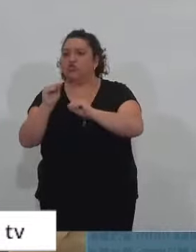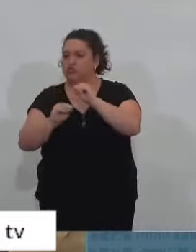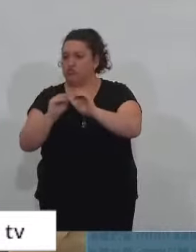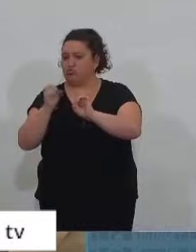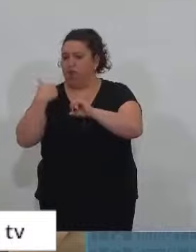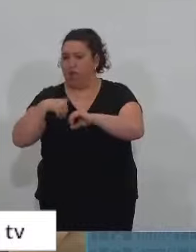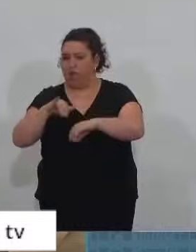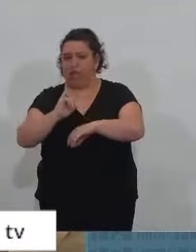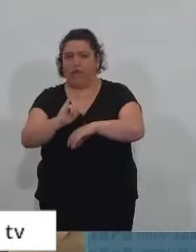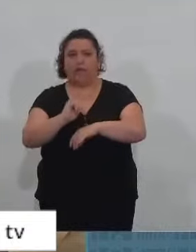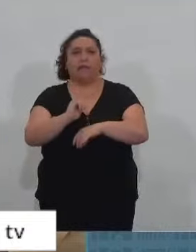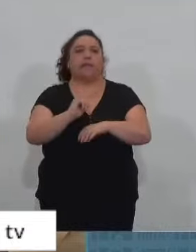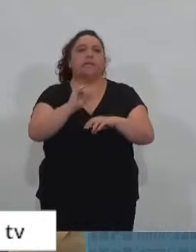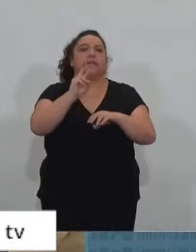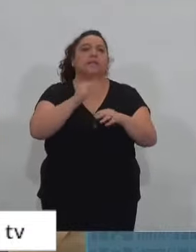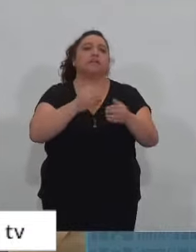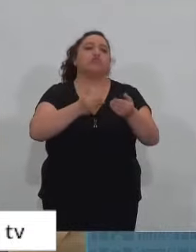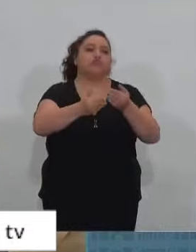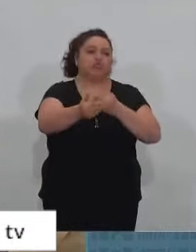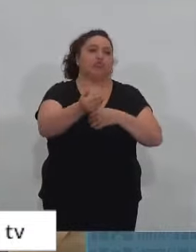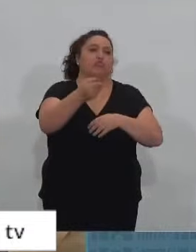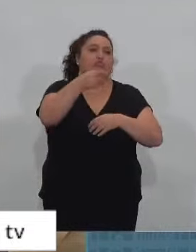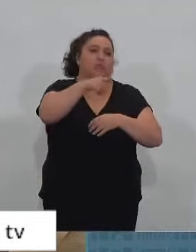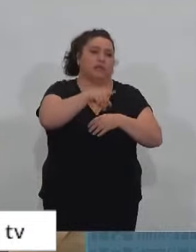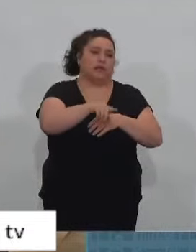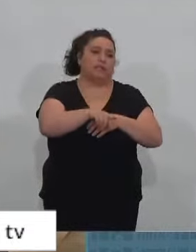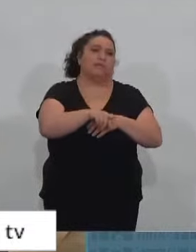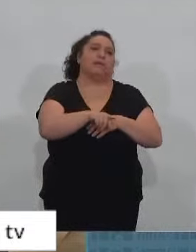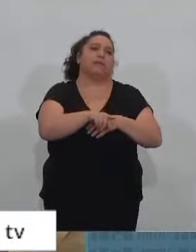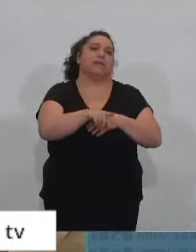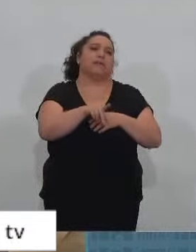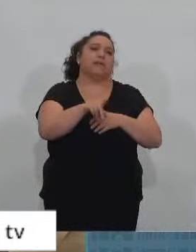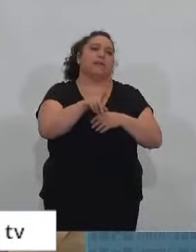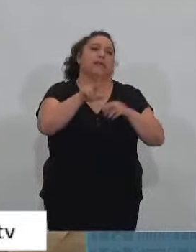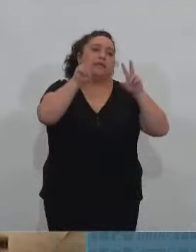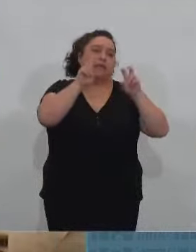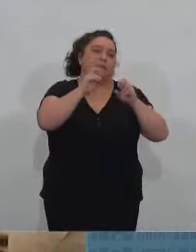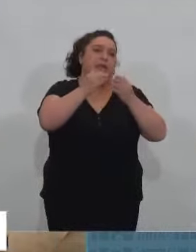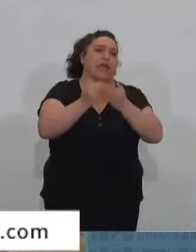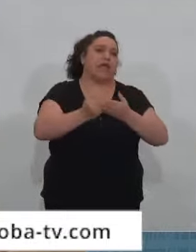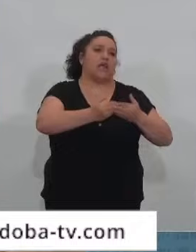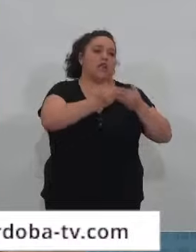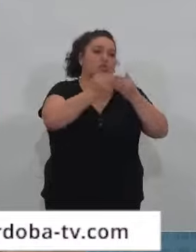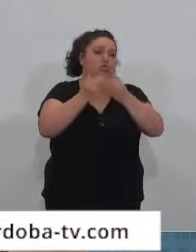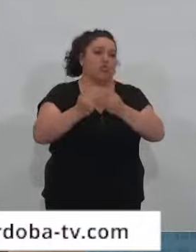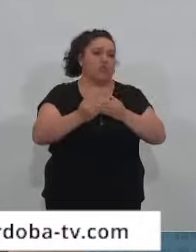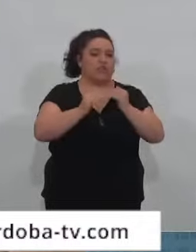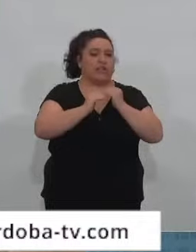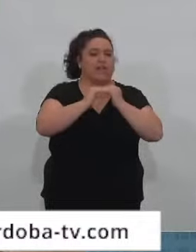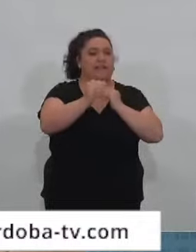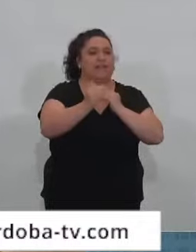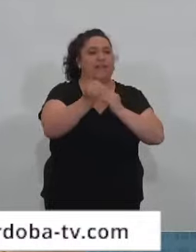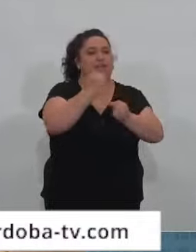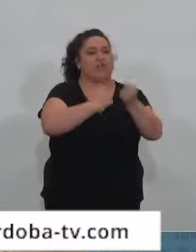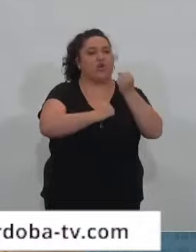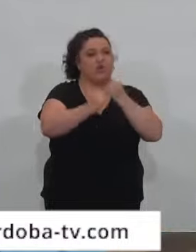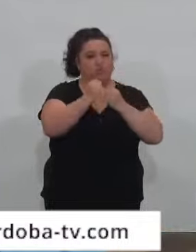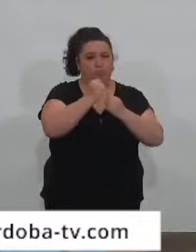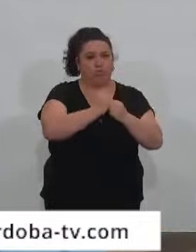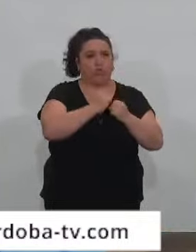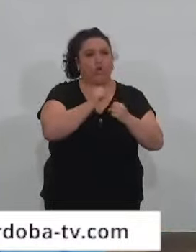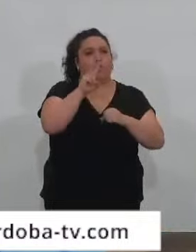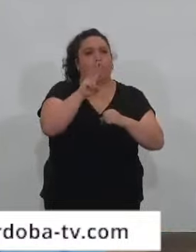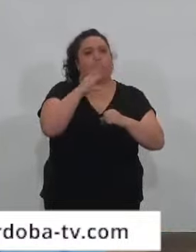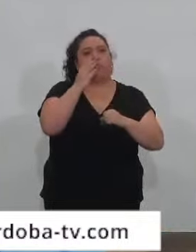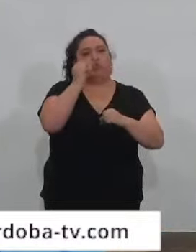además contaba con un estudio de viabilidad económica que la UCO nos facilitó hace menos de un mes. ¿Vale? Muchas gracias, señora Basil. ¿Alguna